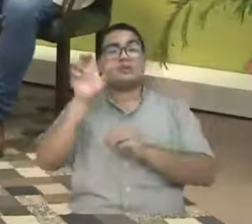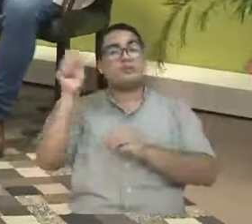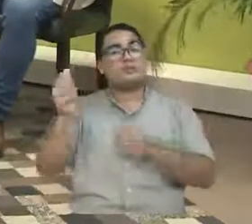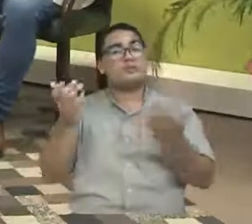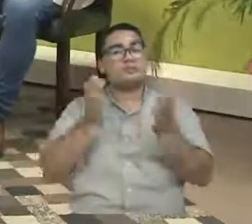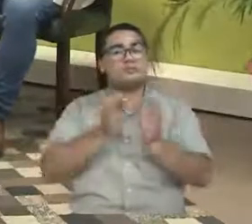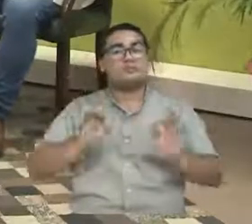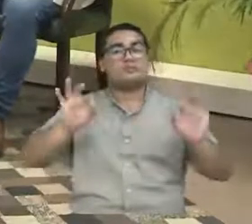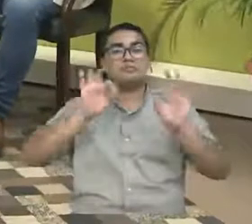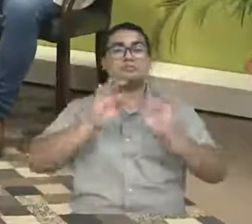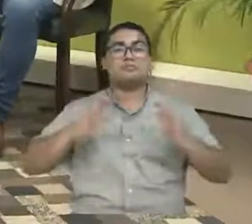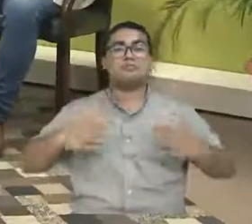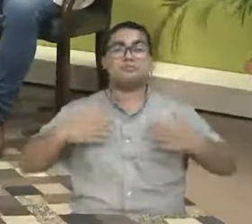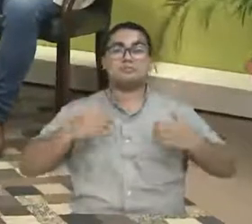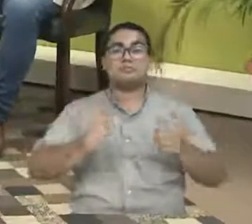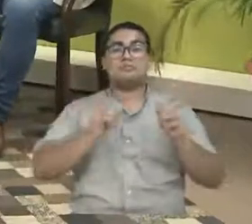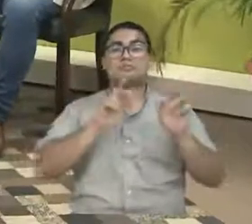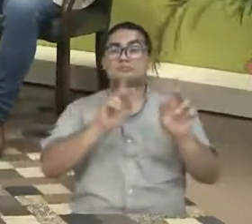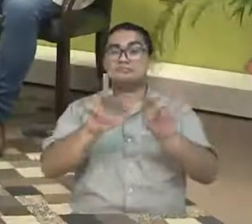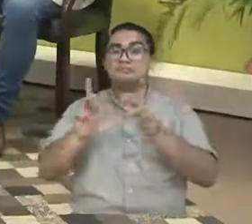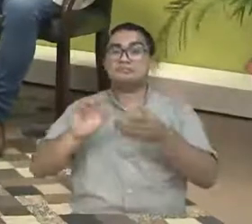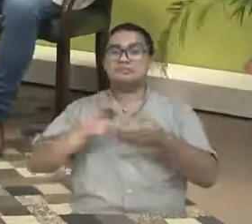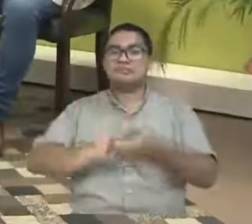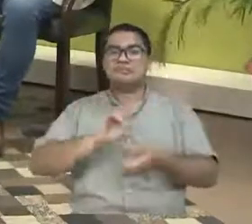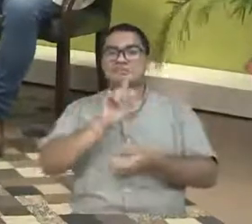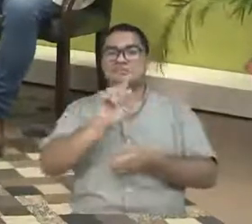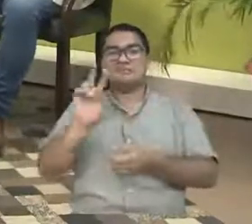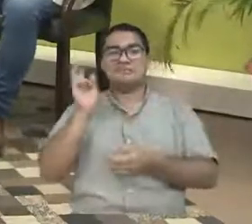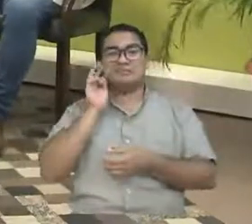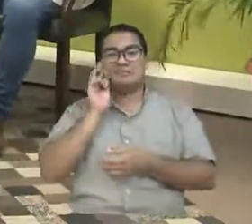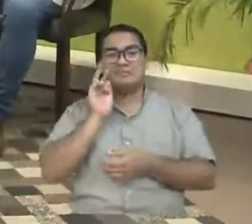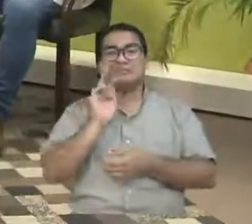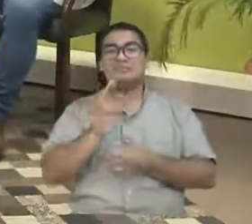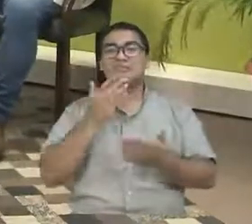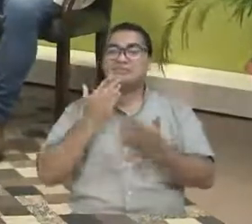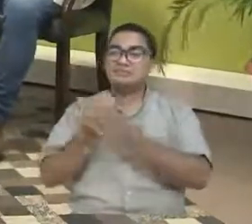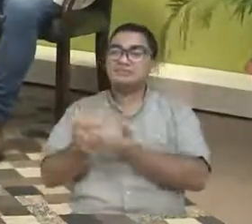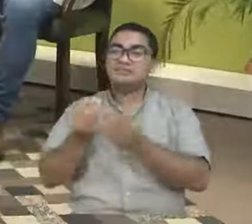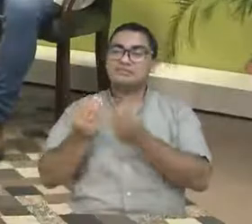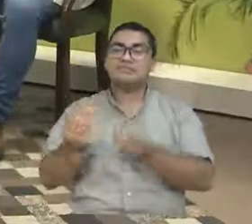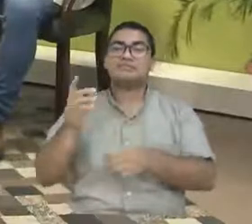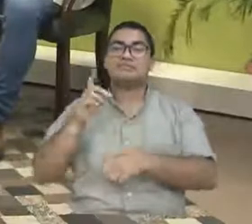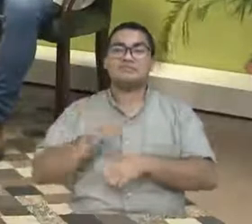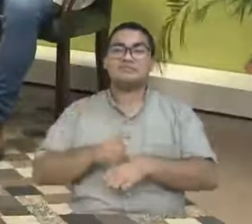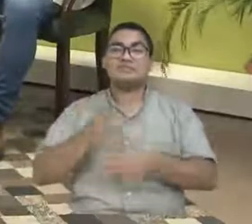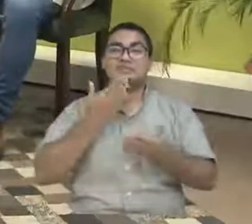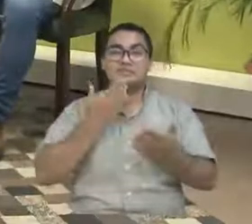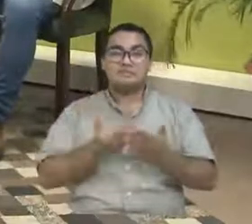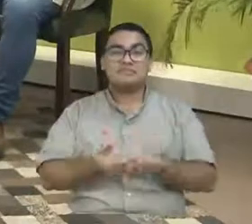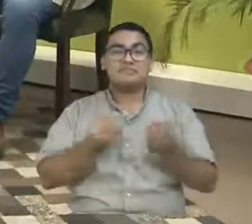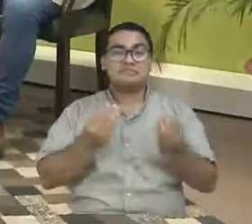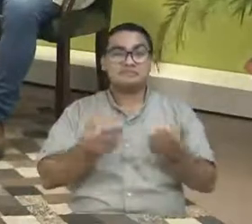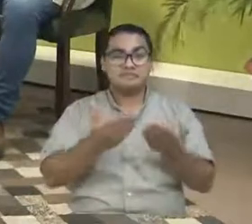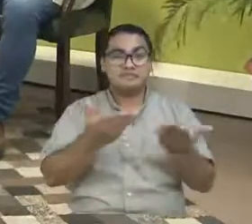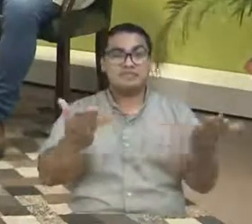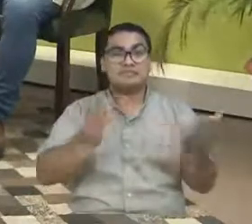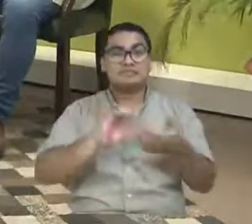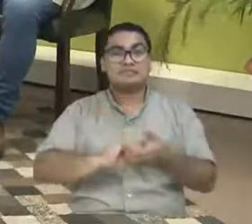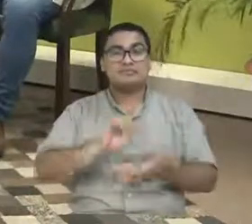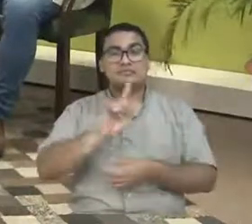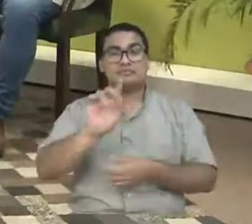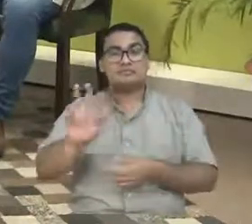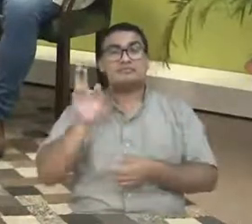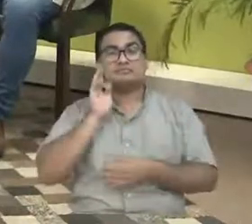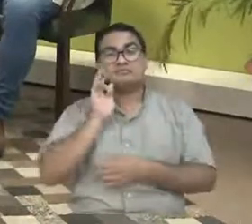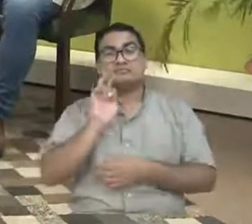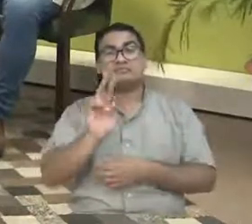para la salud de nuestros amigos televidentes. Gracias. No, gracias a usted. Gracias también a usted, amigos televidentes, por su fiel